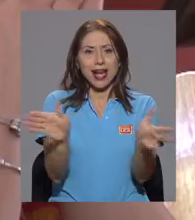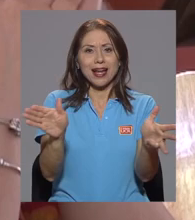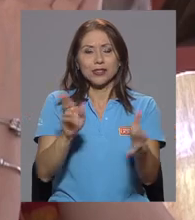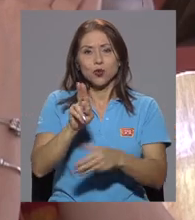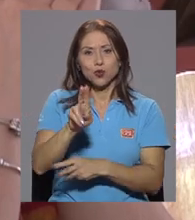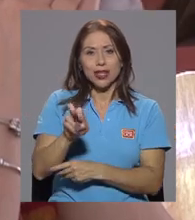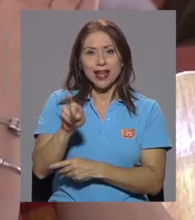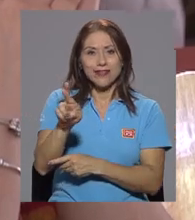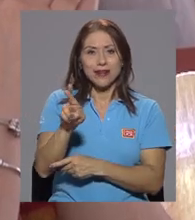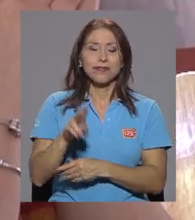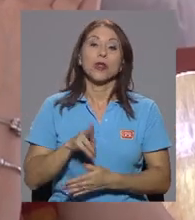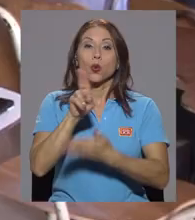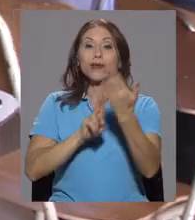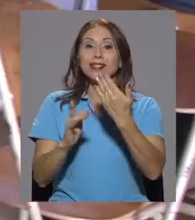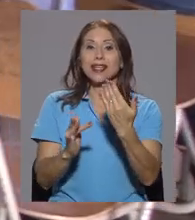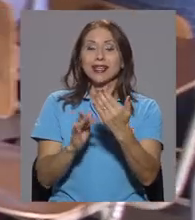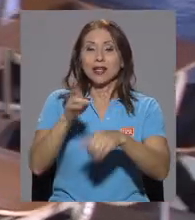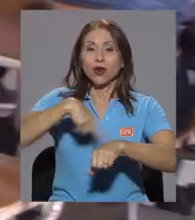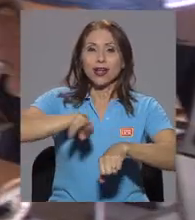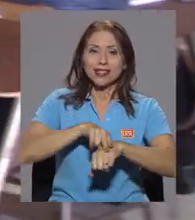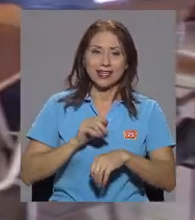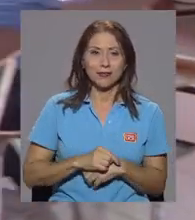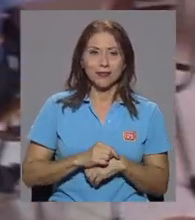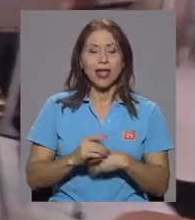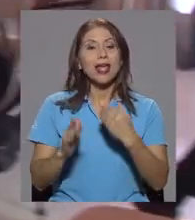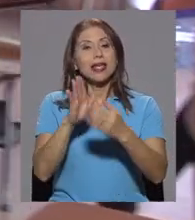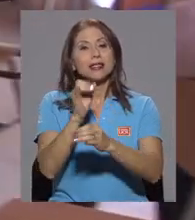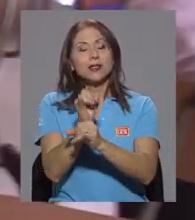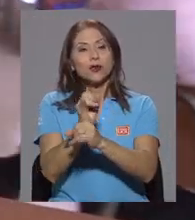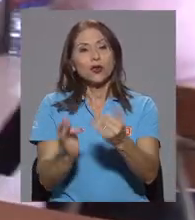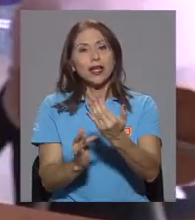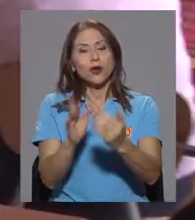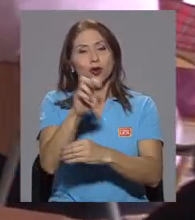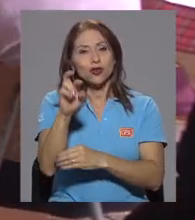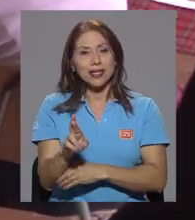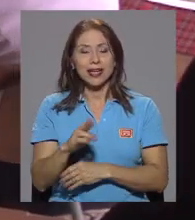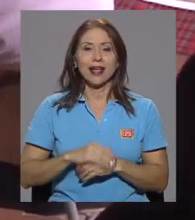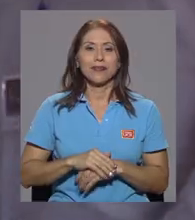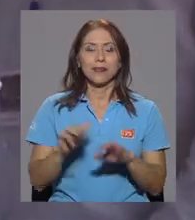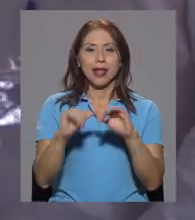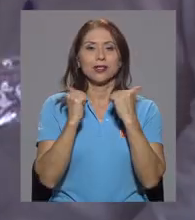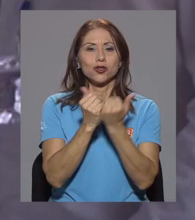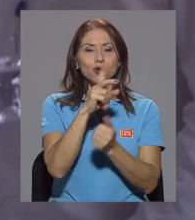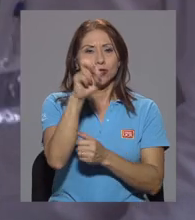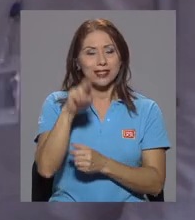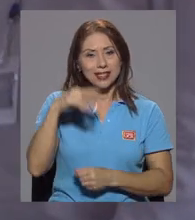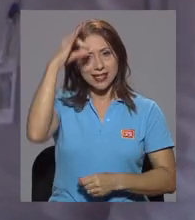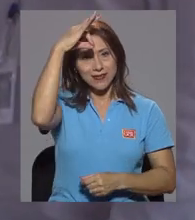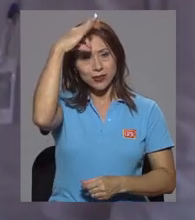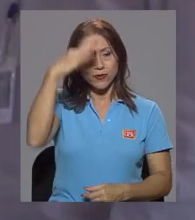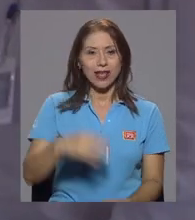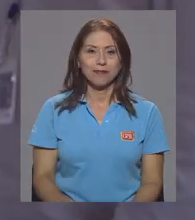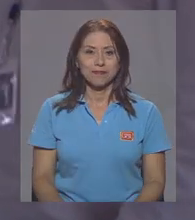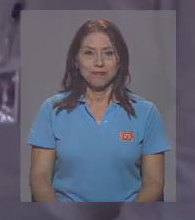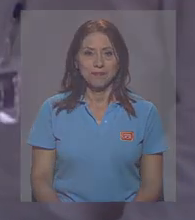Universidad Tecnológica Nacional, el Instituto Tecnológico de Costa Rica y la Asociación Costarricense de Filosofía.